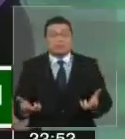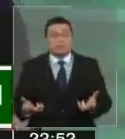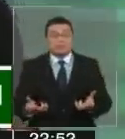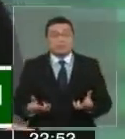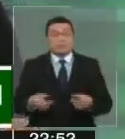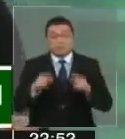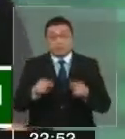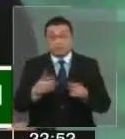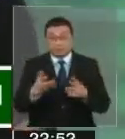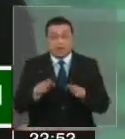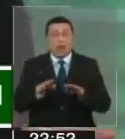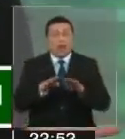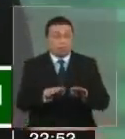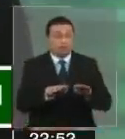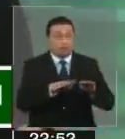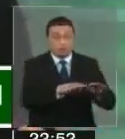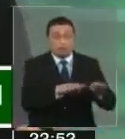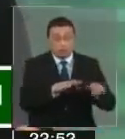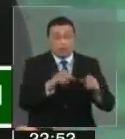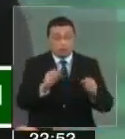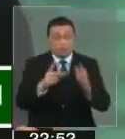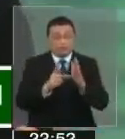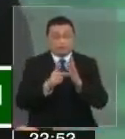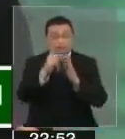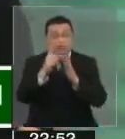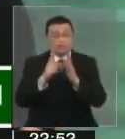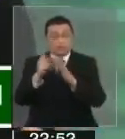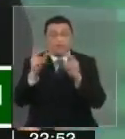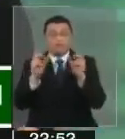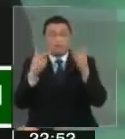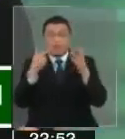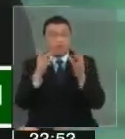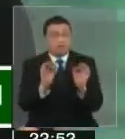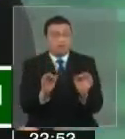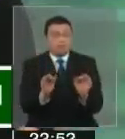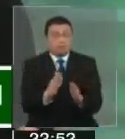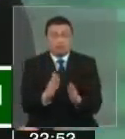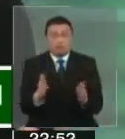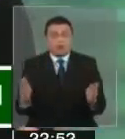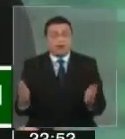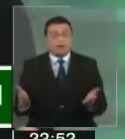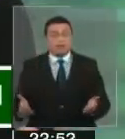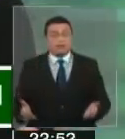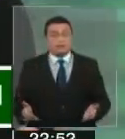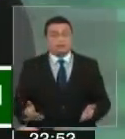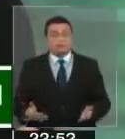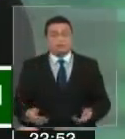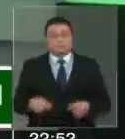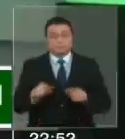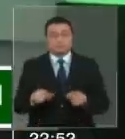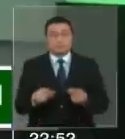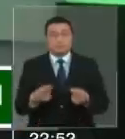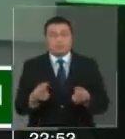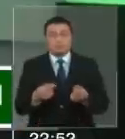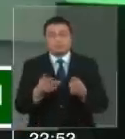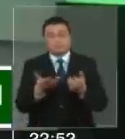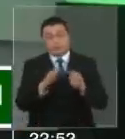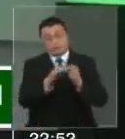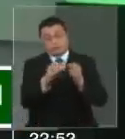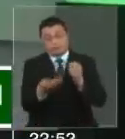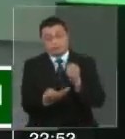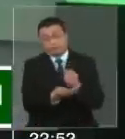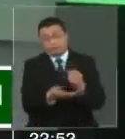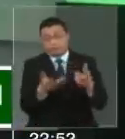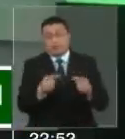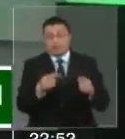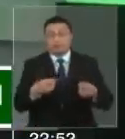Entonces, apoyos. Pero poder desarrollar sus vidas en plenitud. Sin que los recursos sean el techo para el desarrollo, más en el